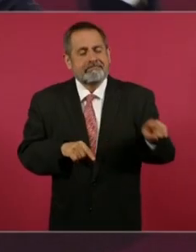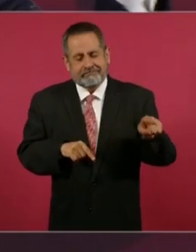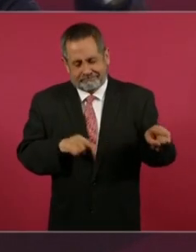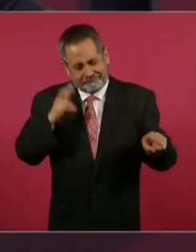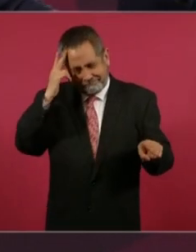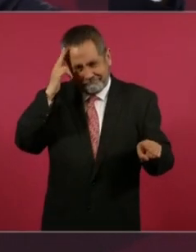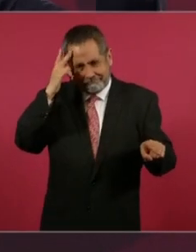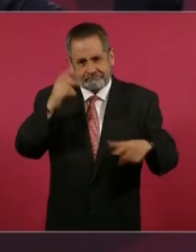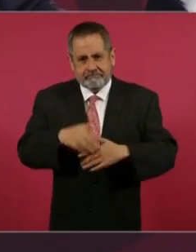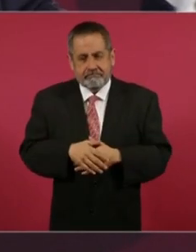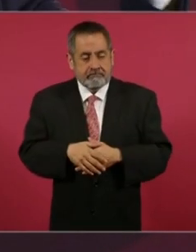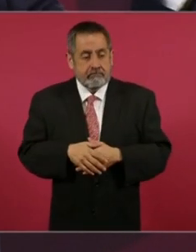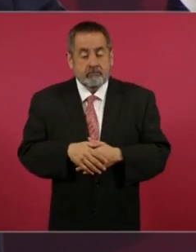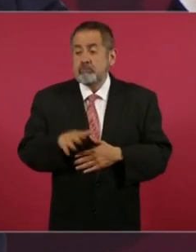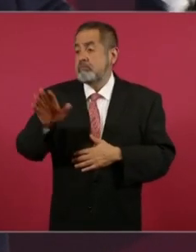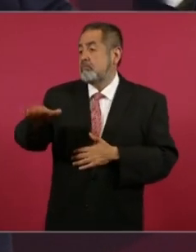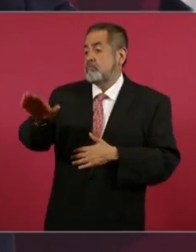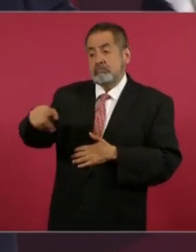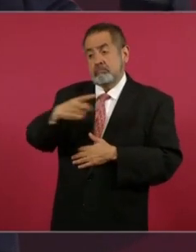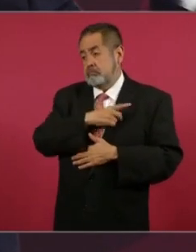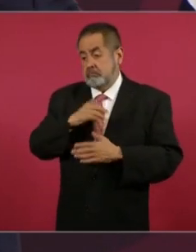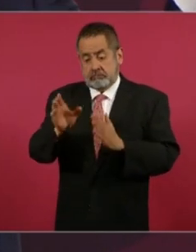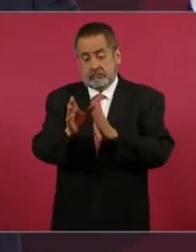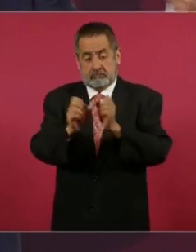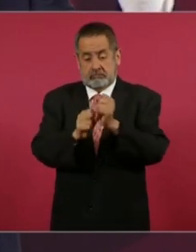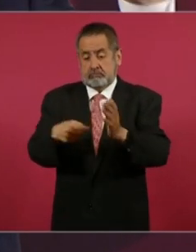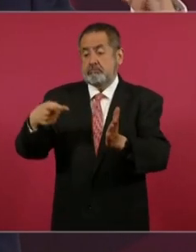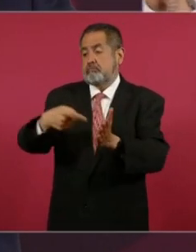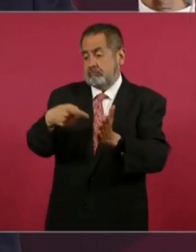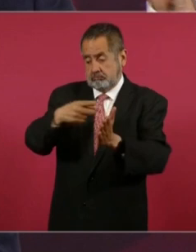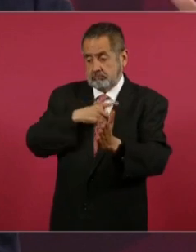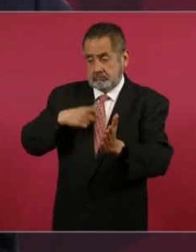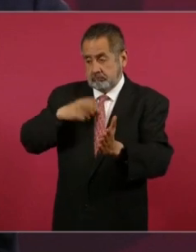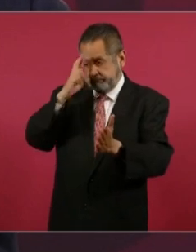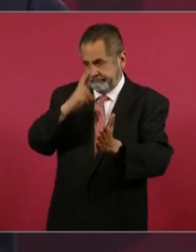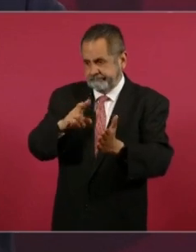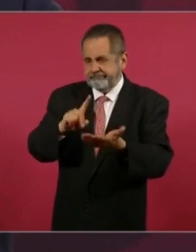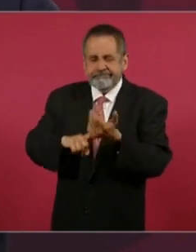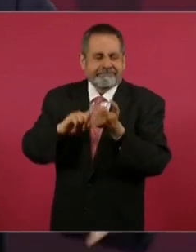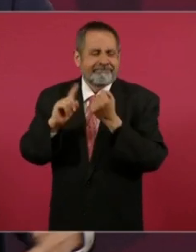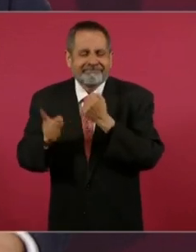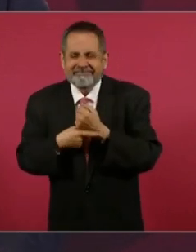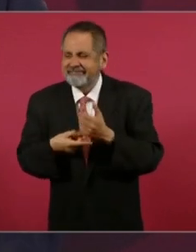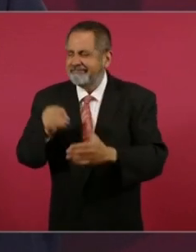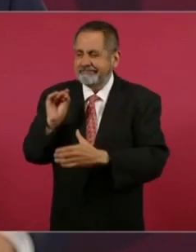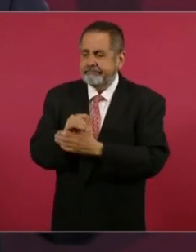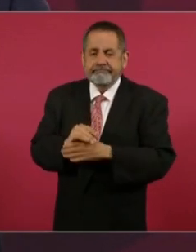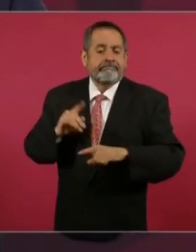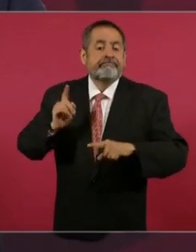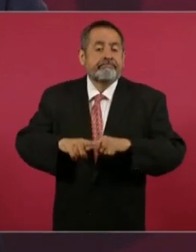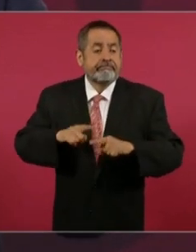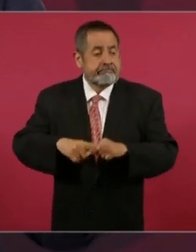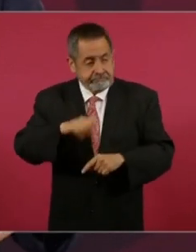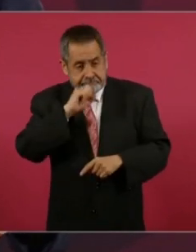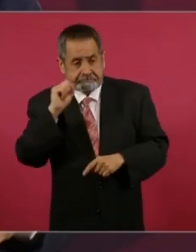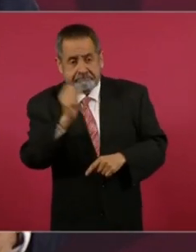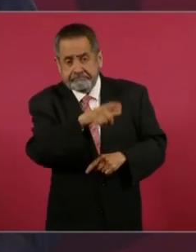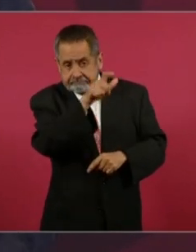de que la Constitución se respetaba en la forma, pero se violaba en el fondo, era